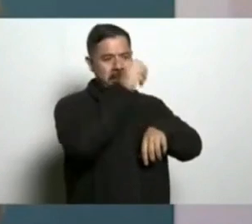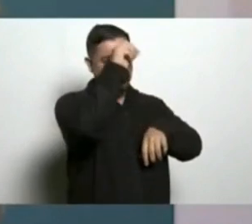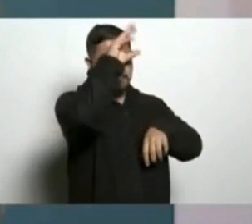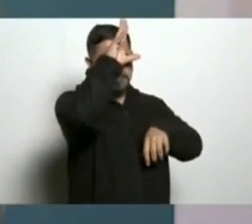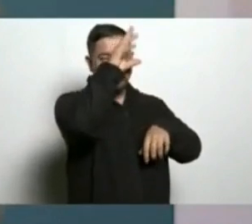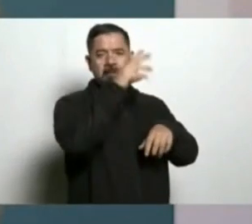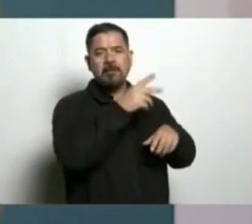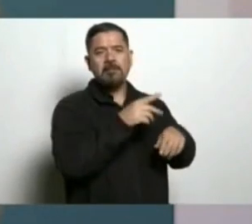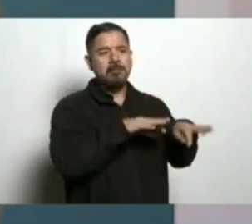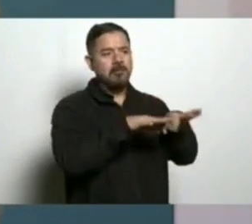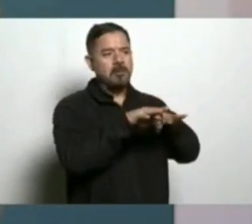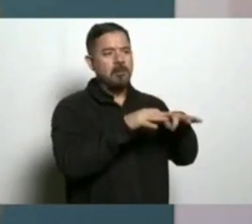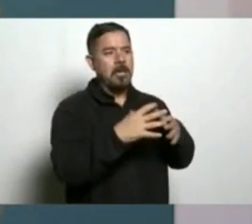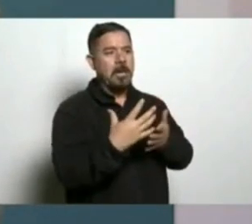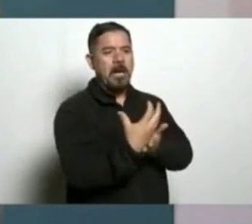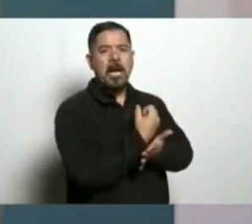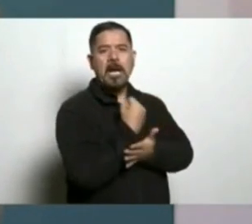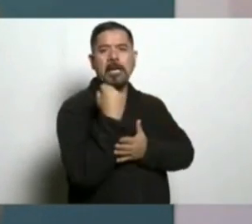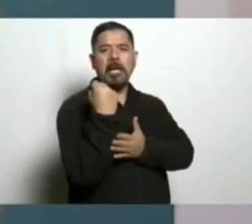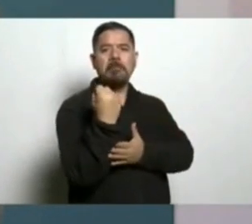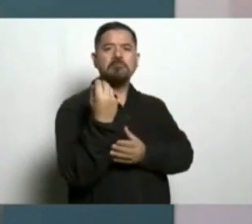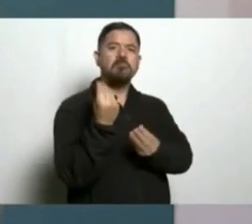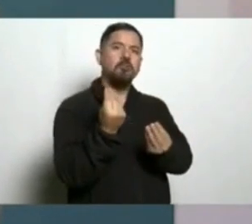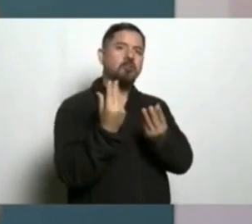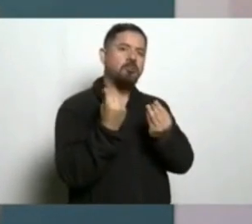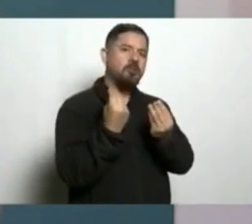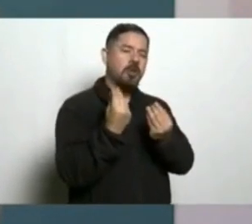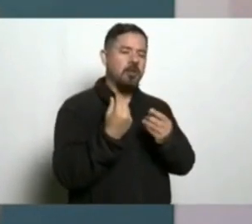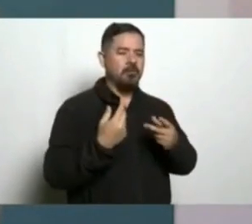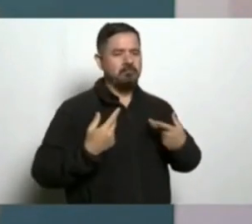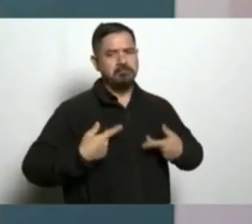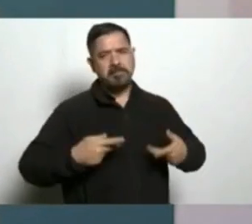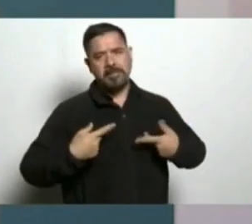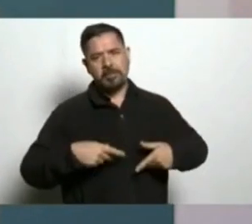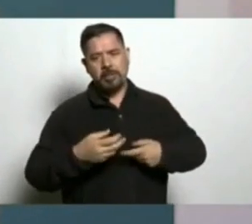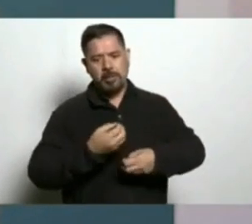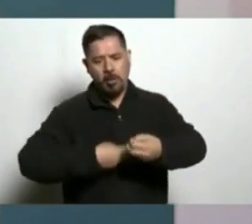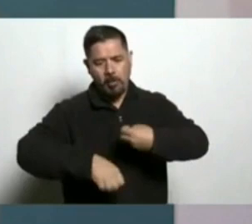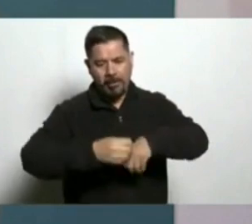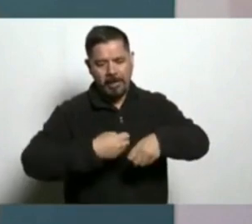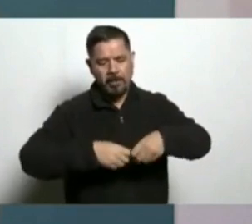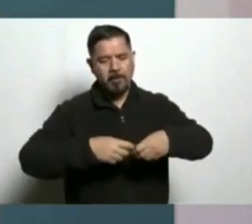que los obreros mineros mexicanos,